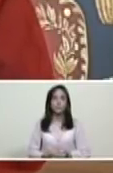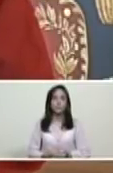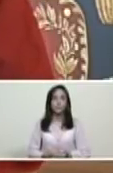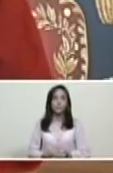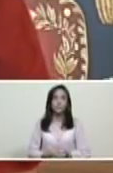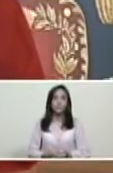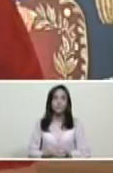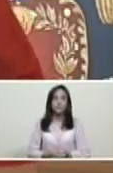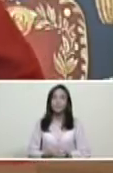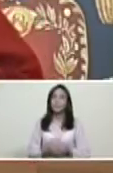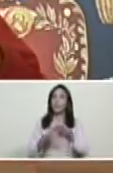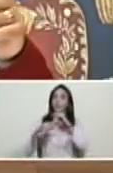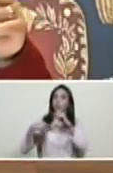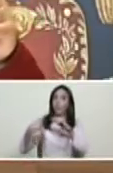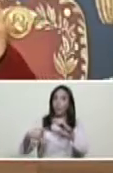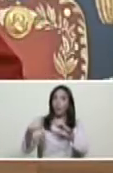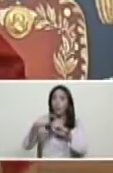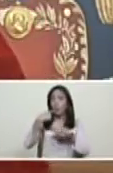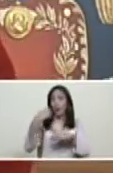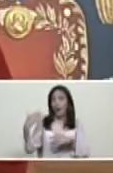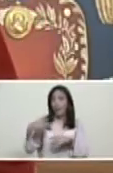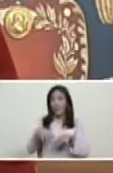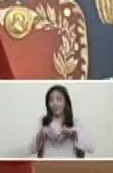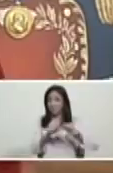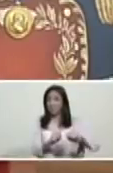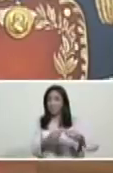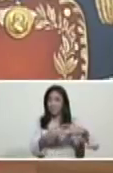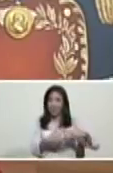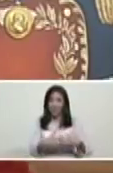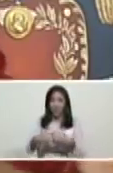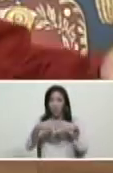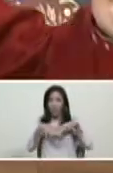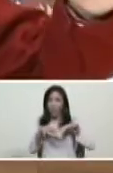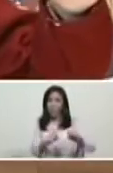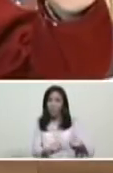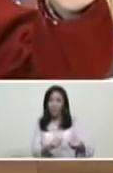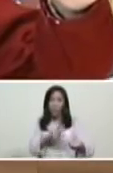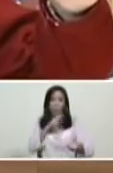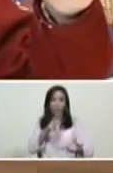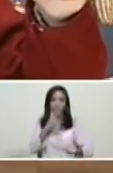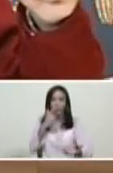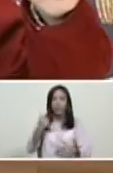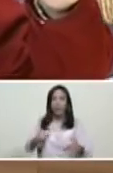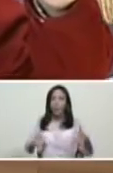Luego de 90 años de dominación imperial en Venezuela. Desde el golpe de